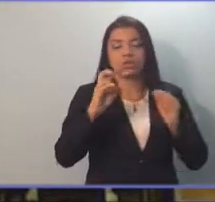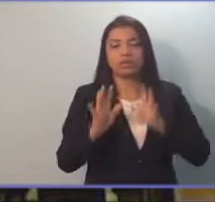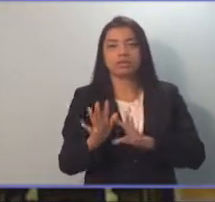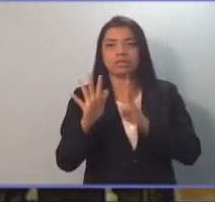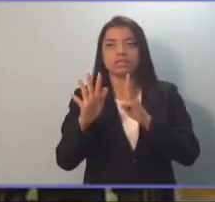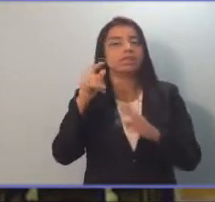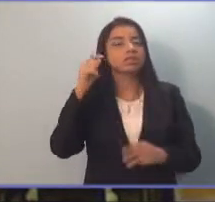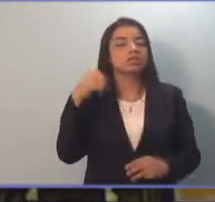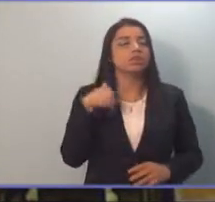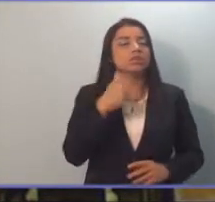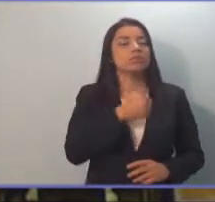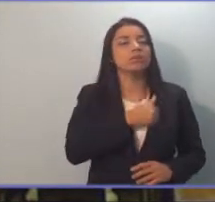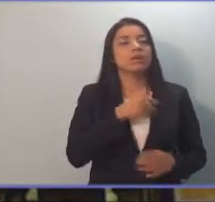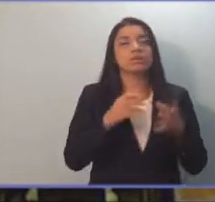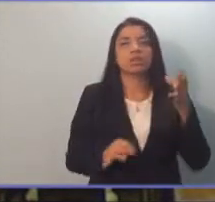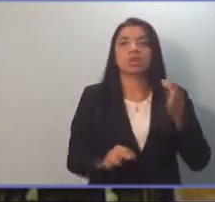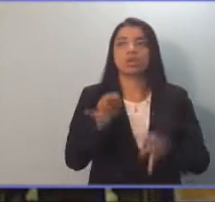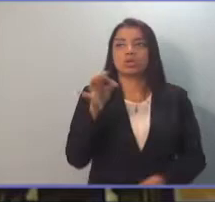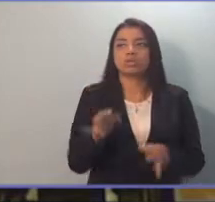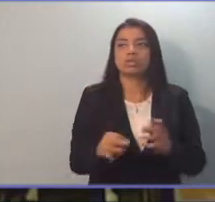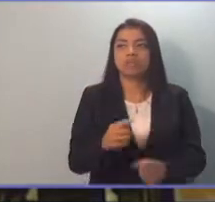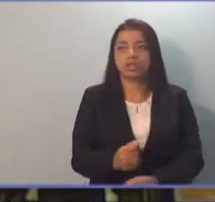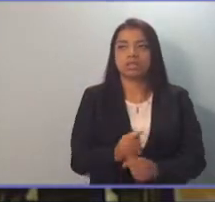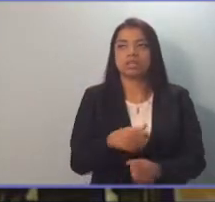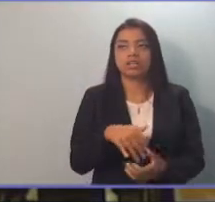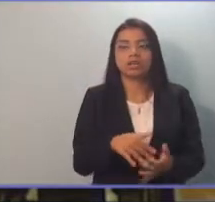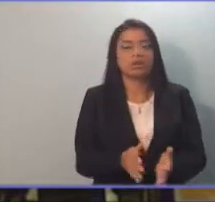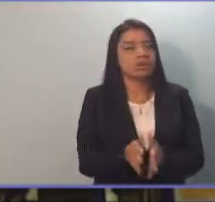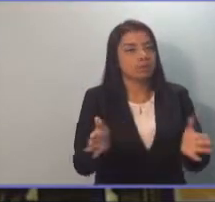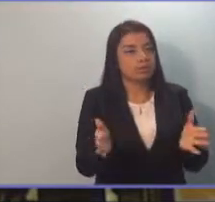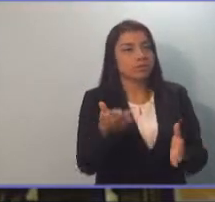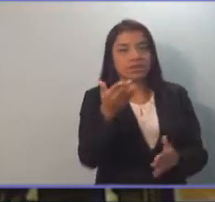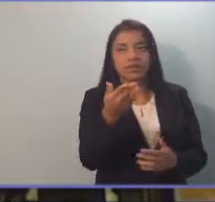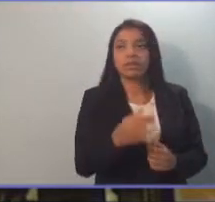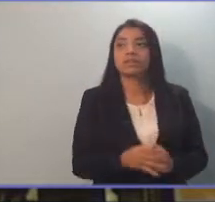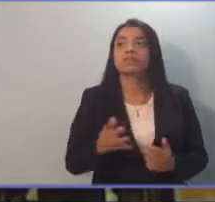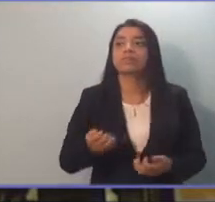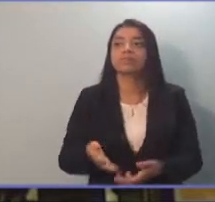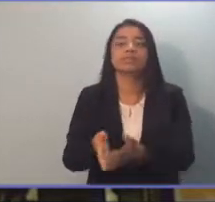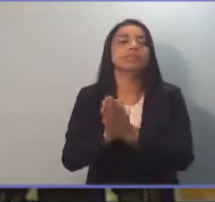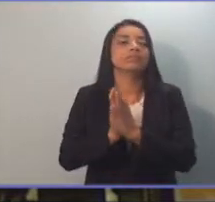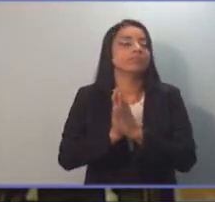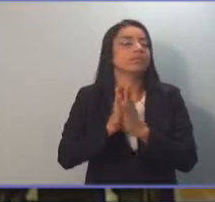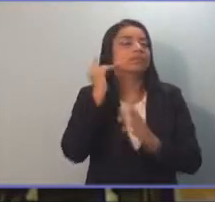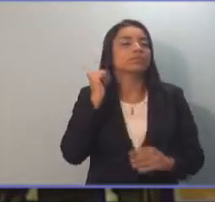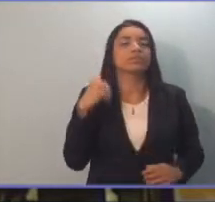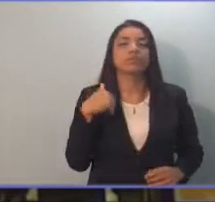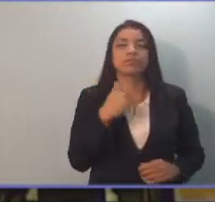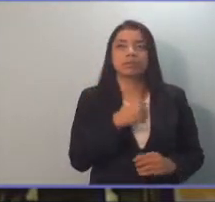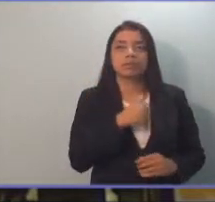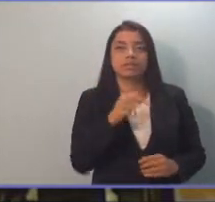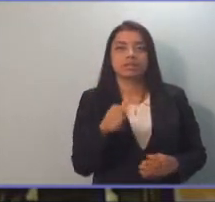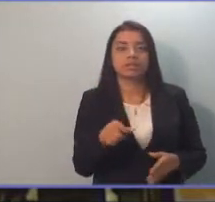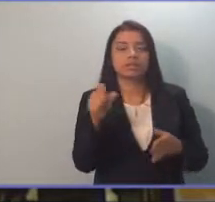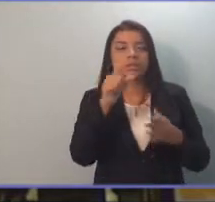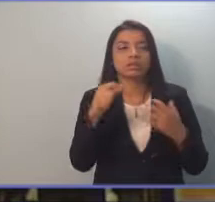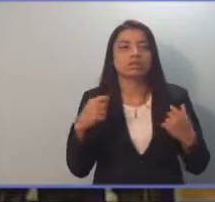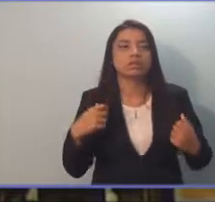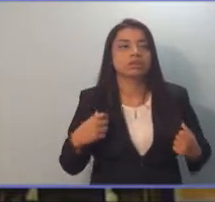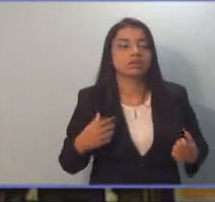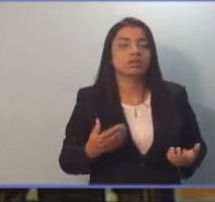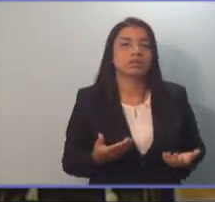2017-2018 del Ministerio de Justicia y Seguridad Pública. Solicitamos al señor ministro de esa cartera de